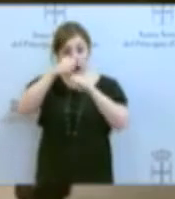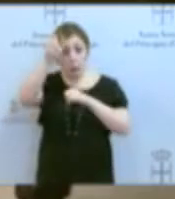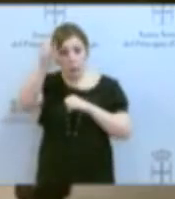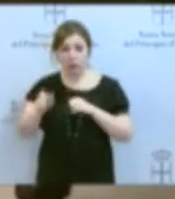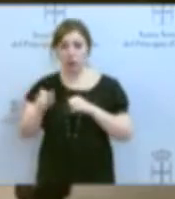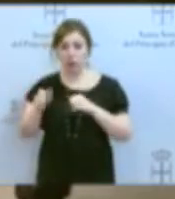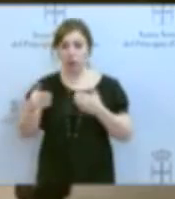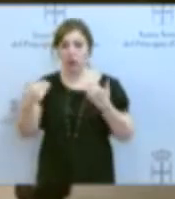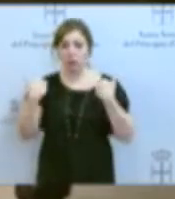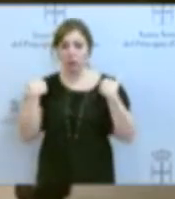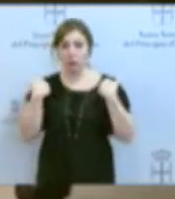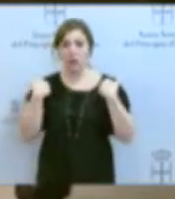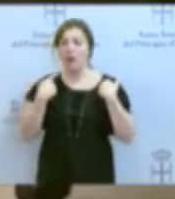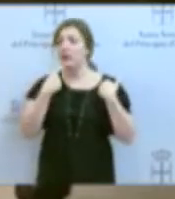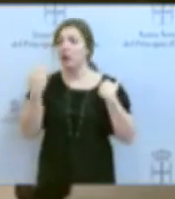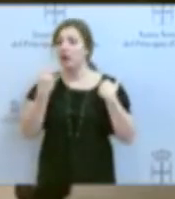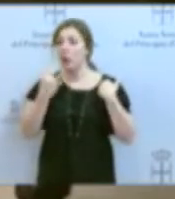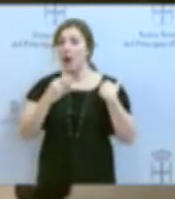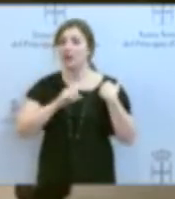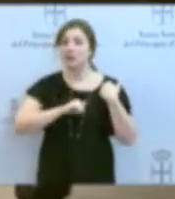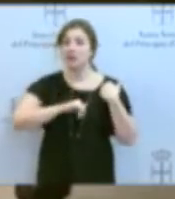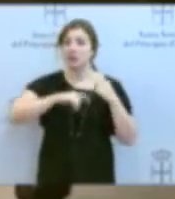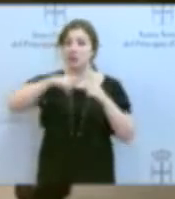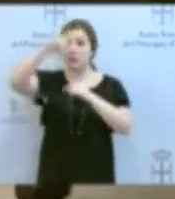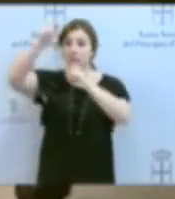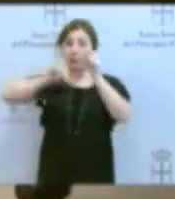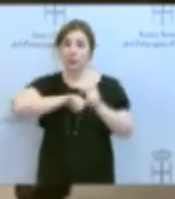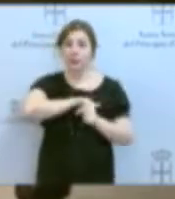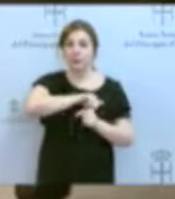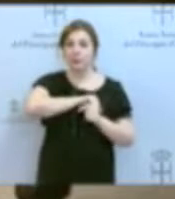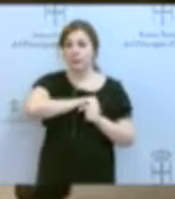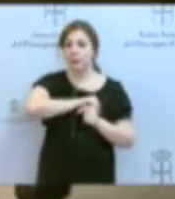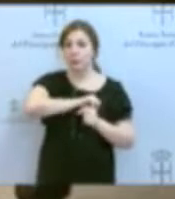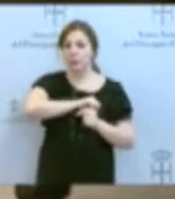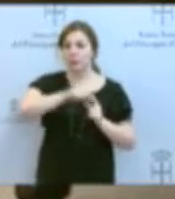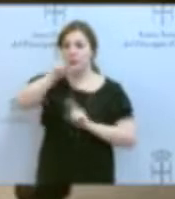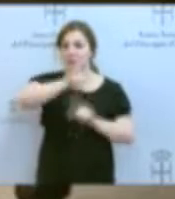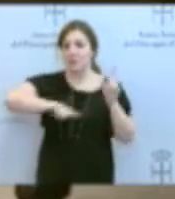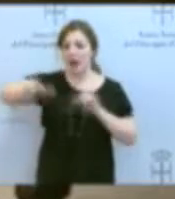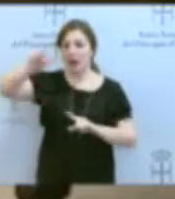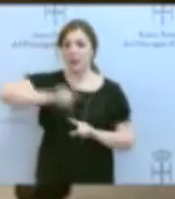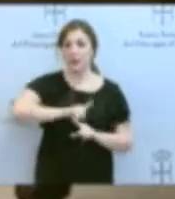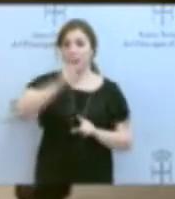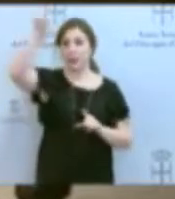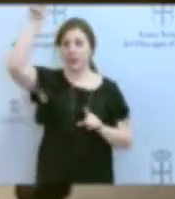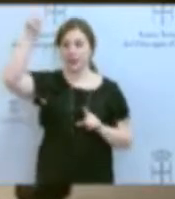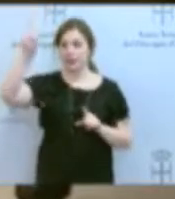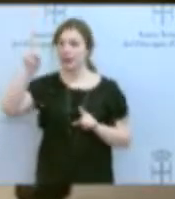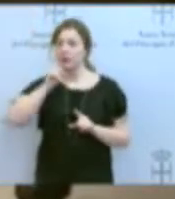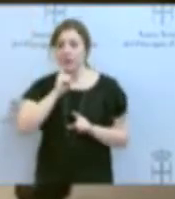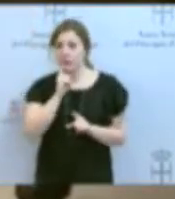1957 dijo que los viajes al espacio eran un camelo, poco más o menos, 15 días después se lanzó el primer